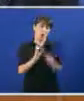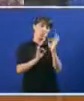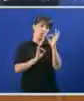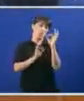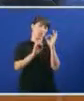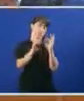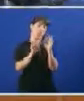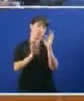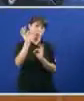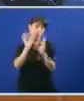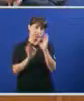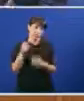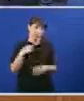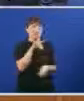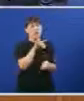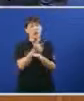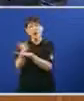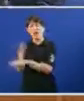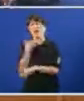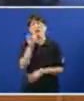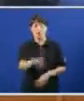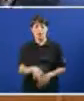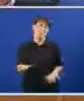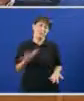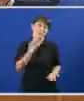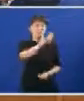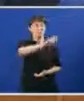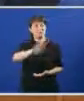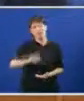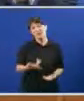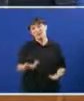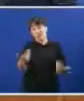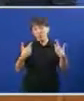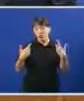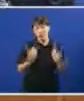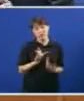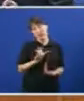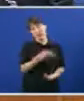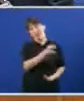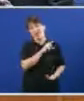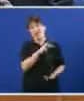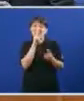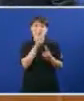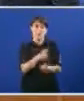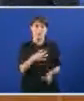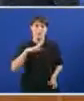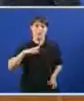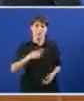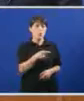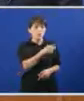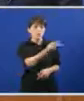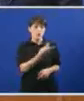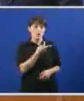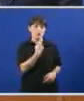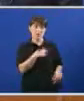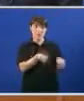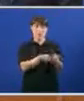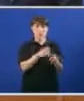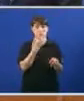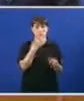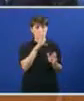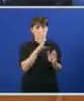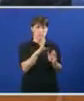engañar? Un pouco de respeto para os que o pasan mal, pero vostede, igual que a min, non está en condicións de plantexar